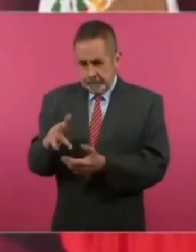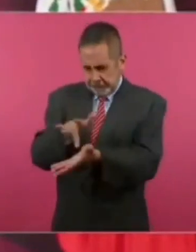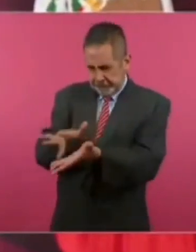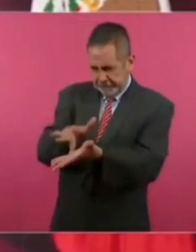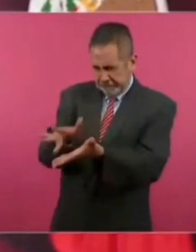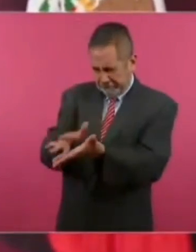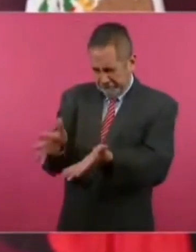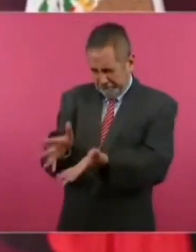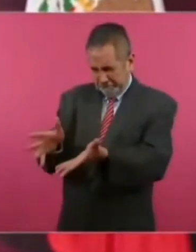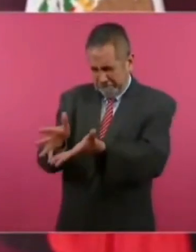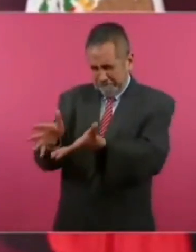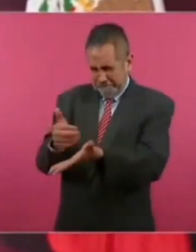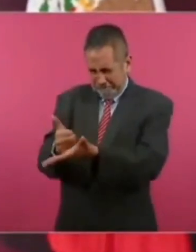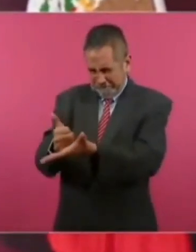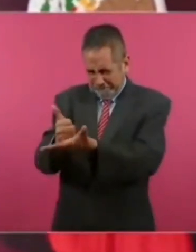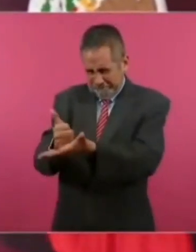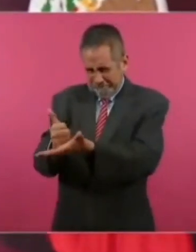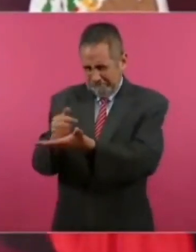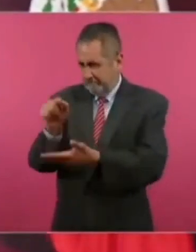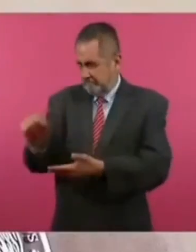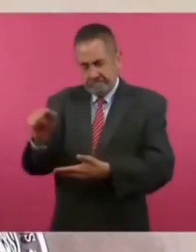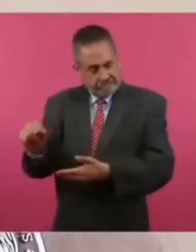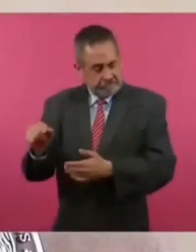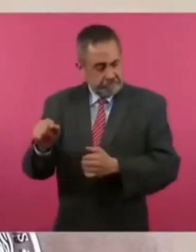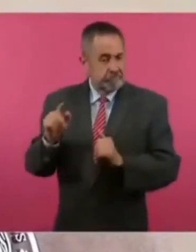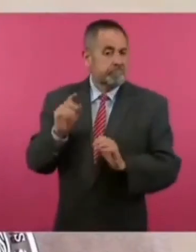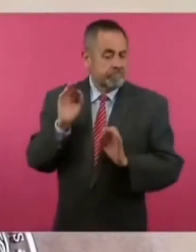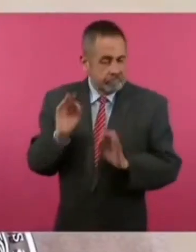y desde el principio